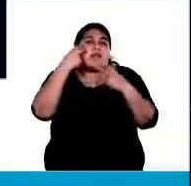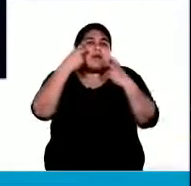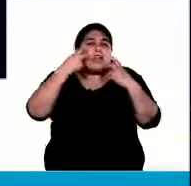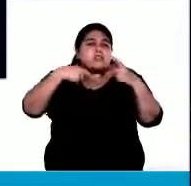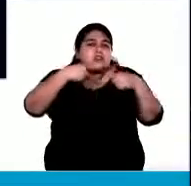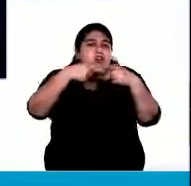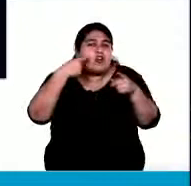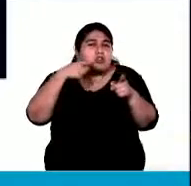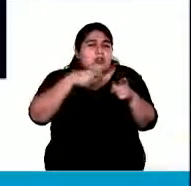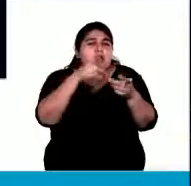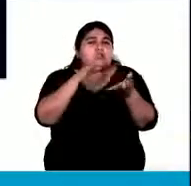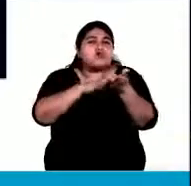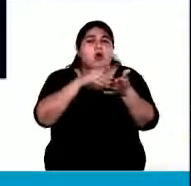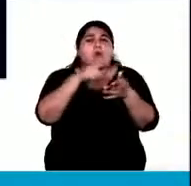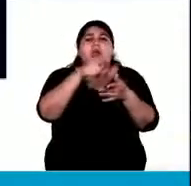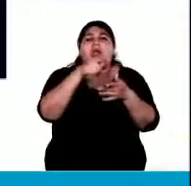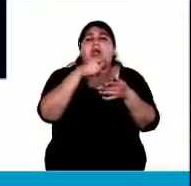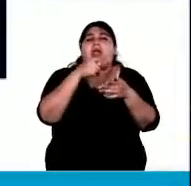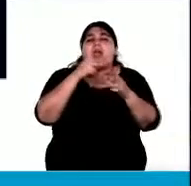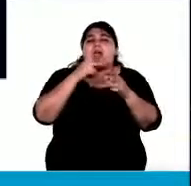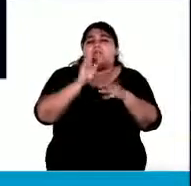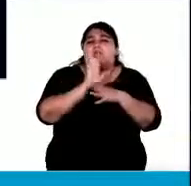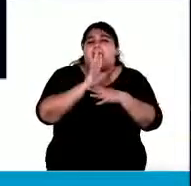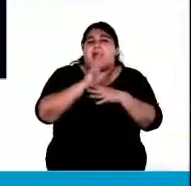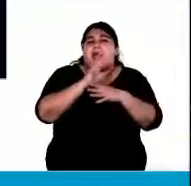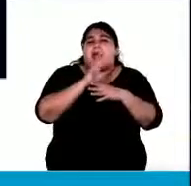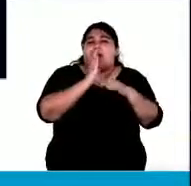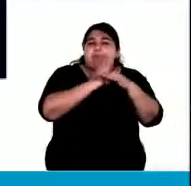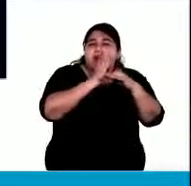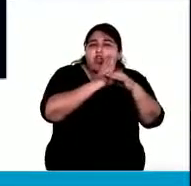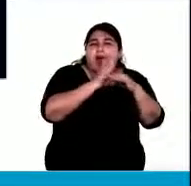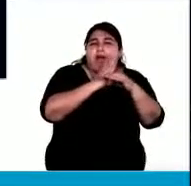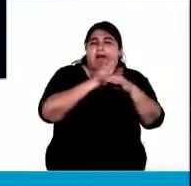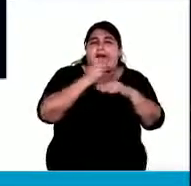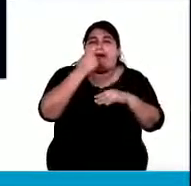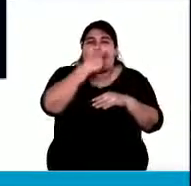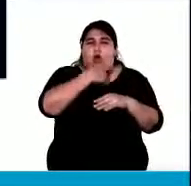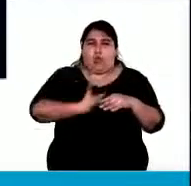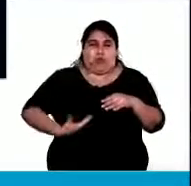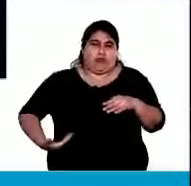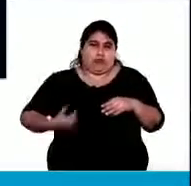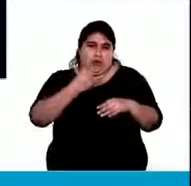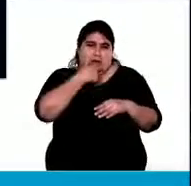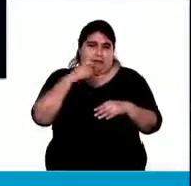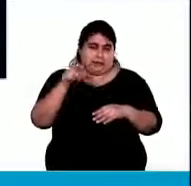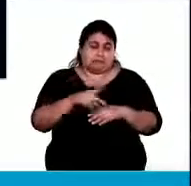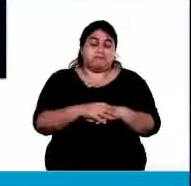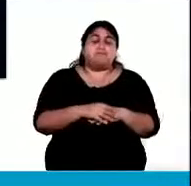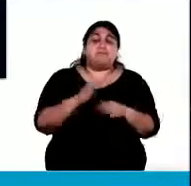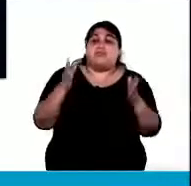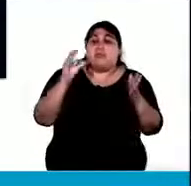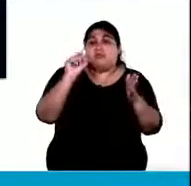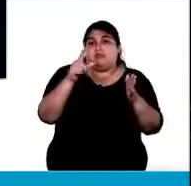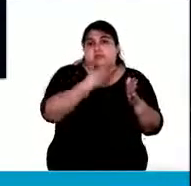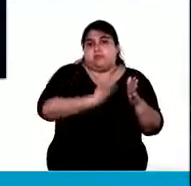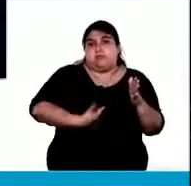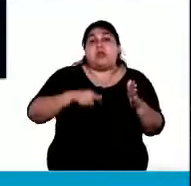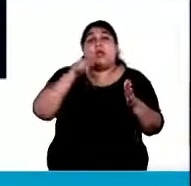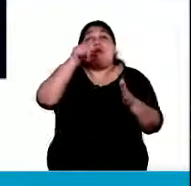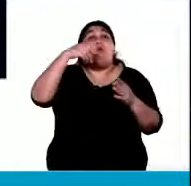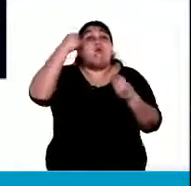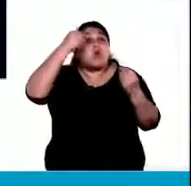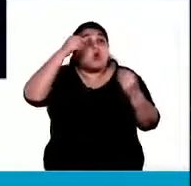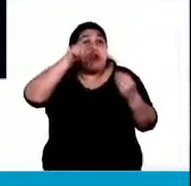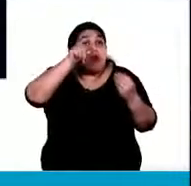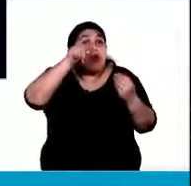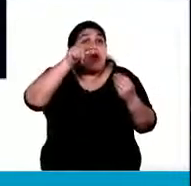el espionaje de lo que fue el gobierno macrista. Así que si tanto le